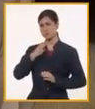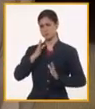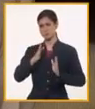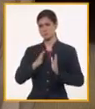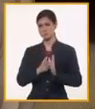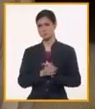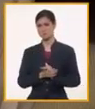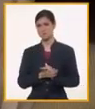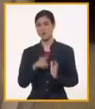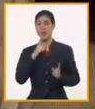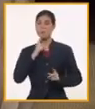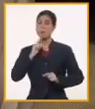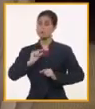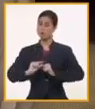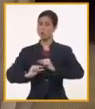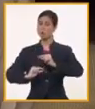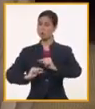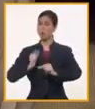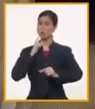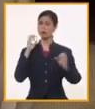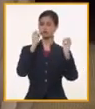organizativas. Fueron,